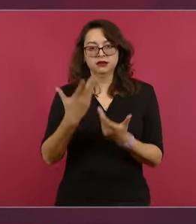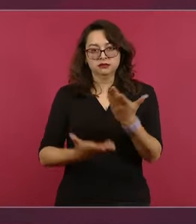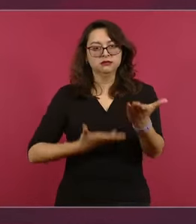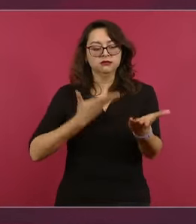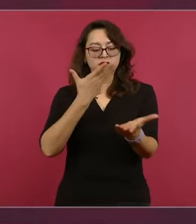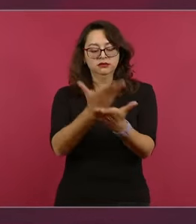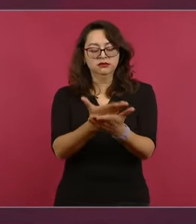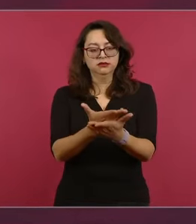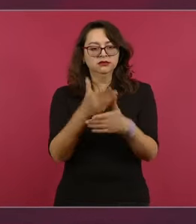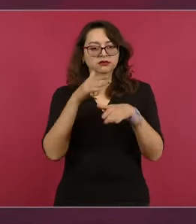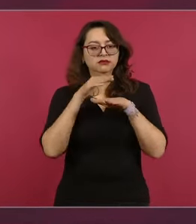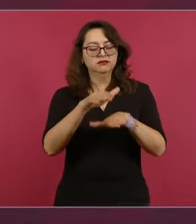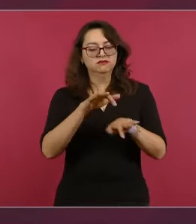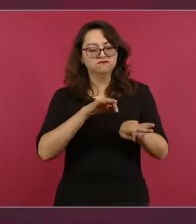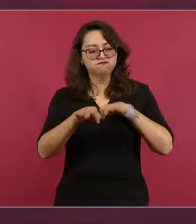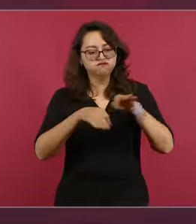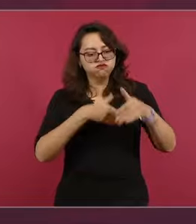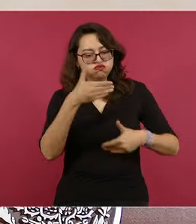Creo que